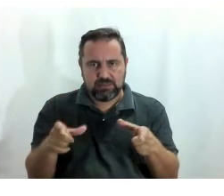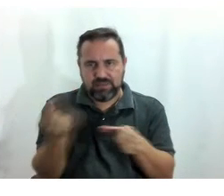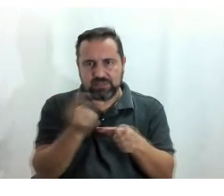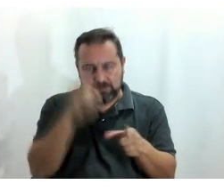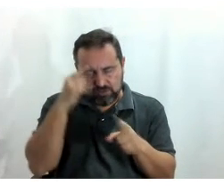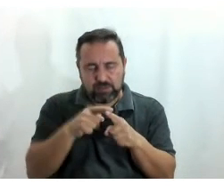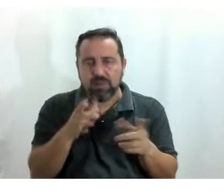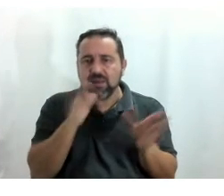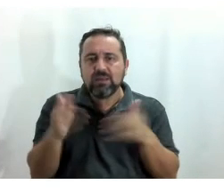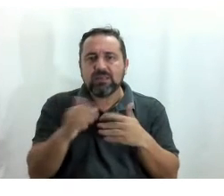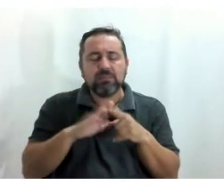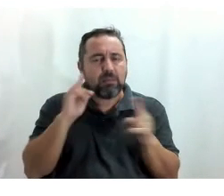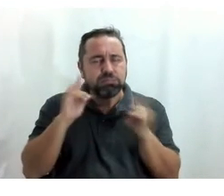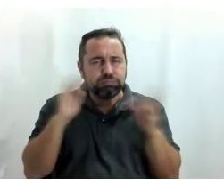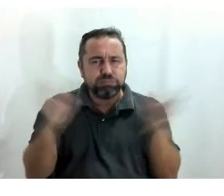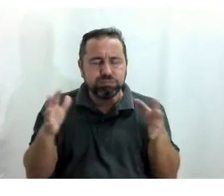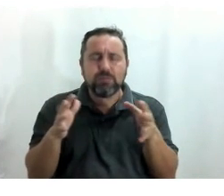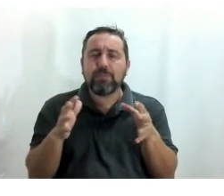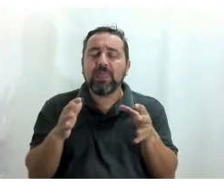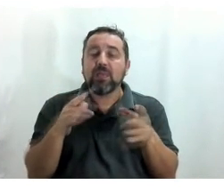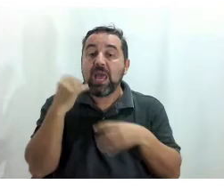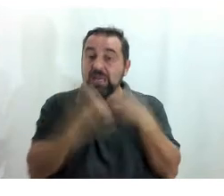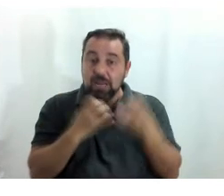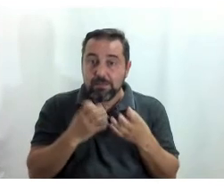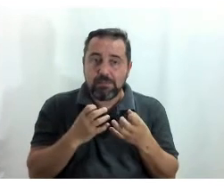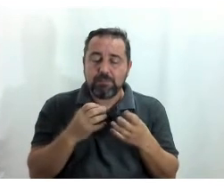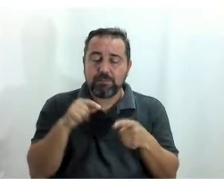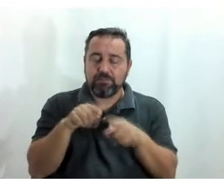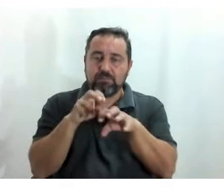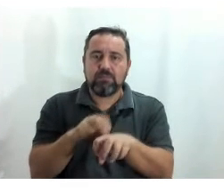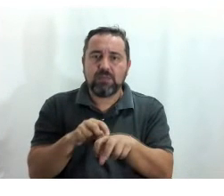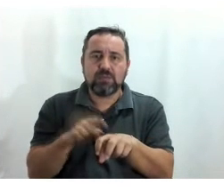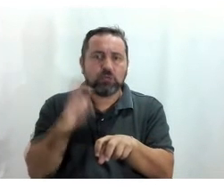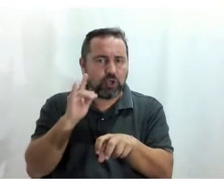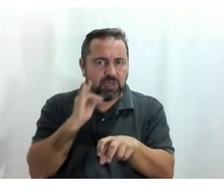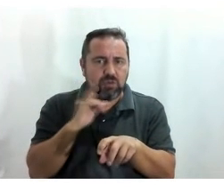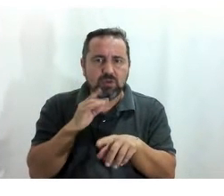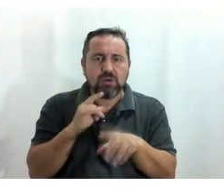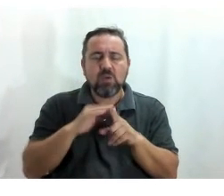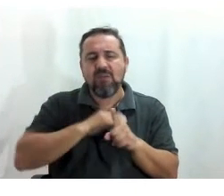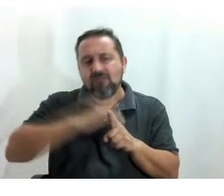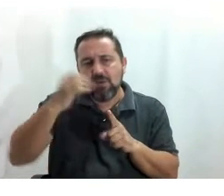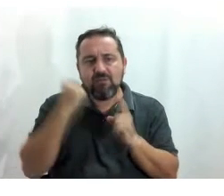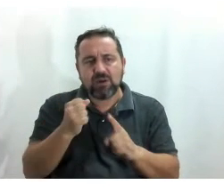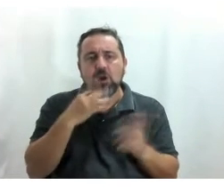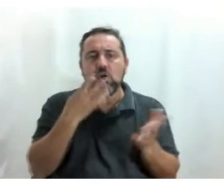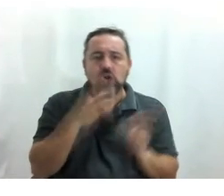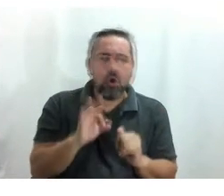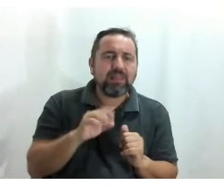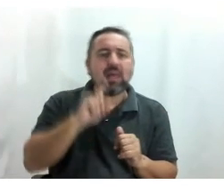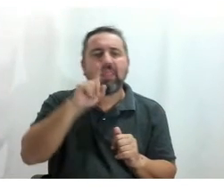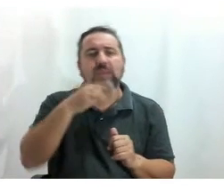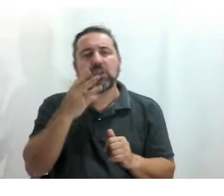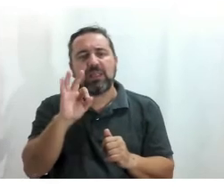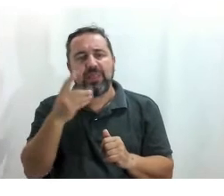para ello. Son cámaras reverberantes en los que el animal es expuesto a sonidos de intensidad elevada, entre 90 y 130